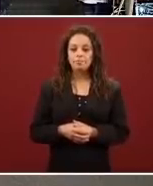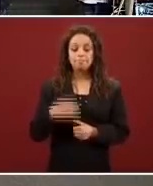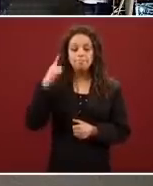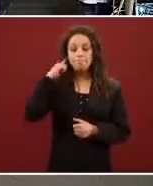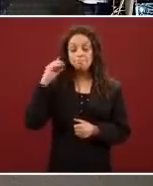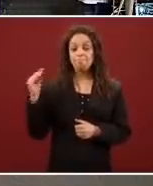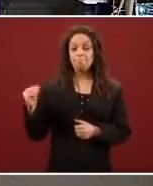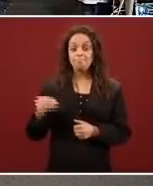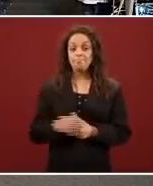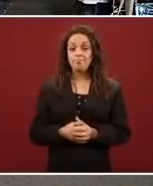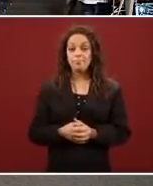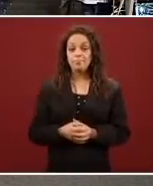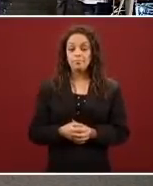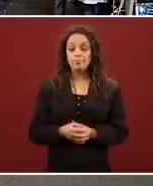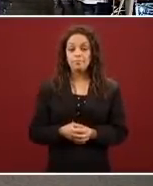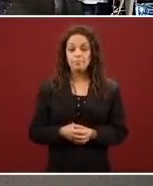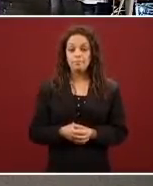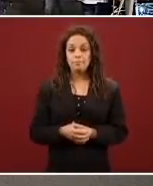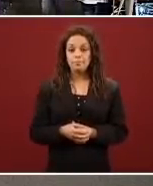Sí, se depende.